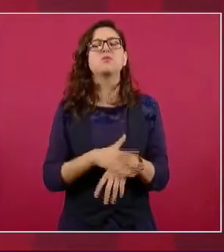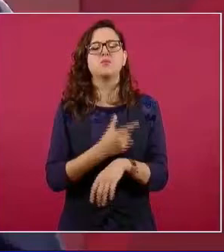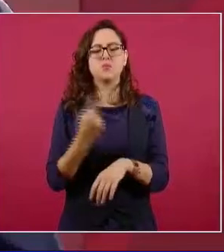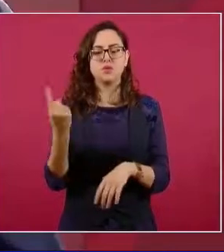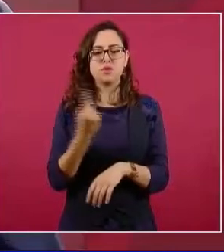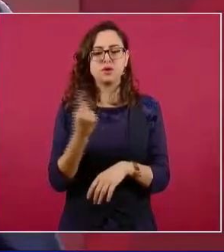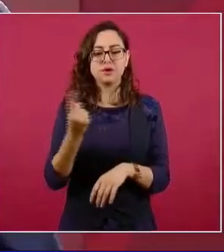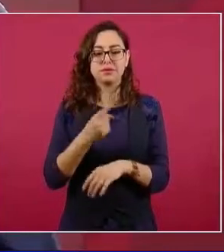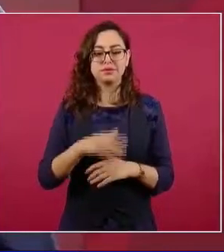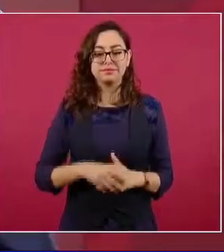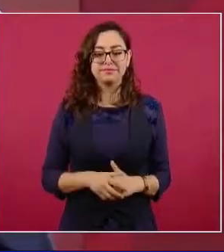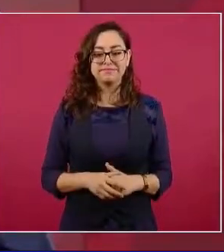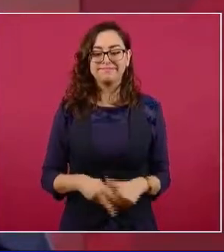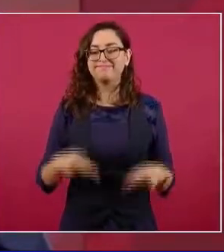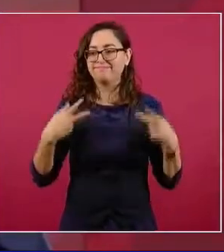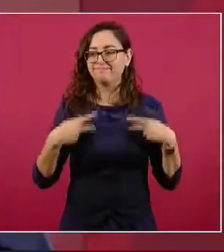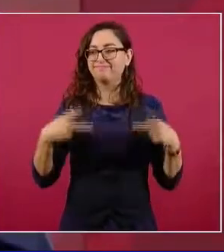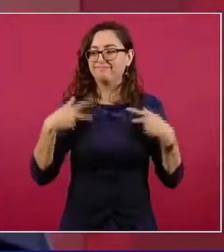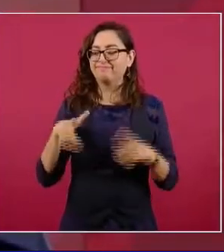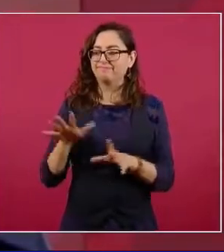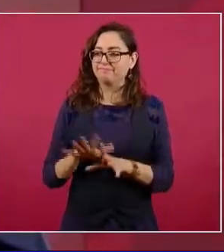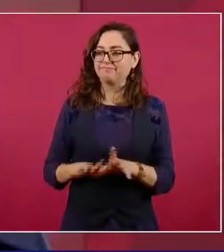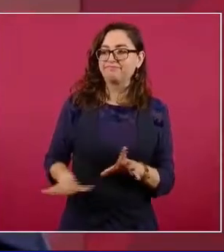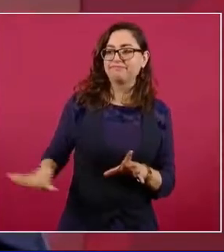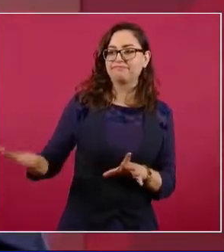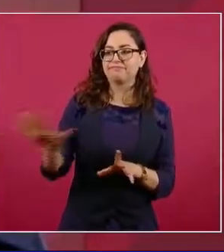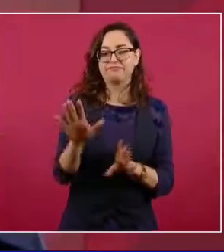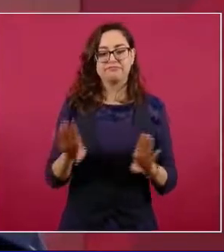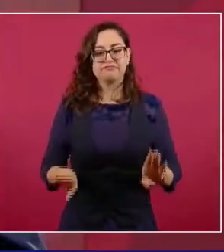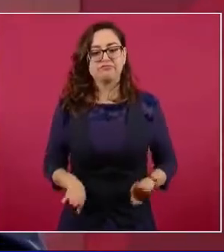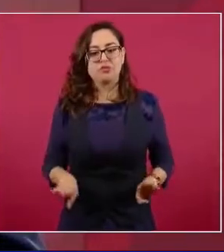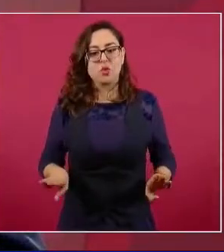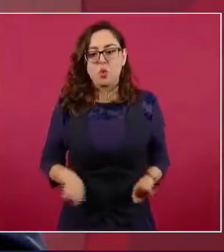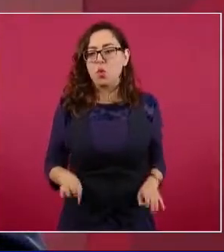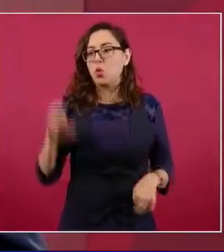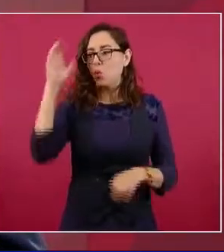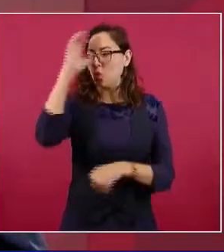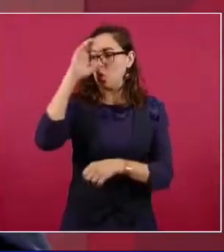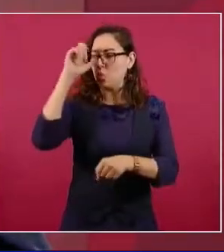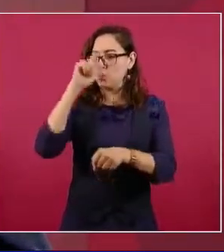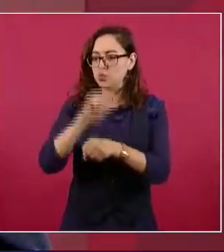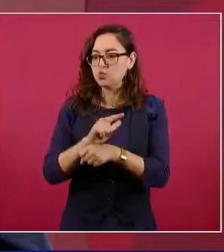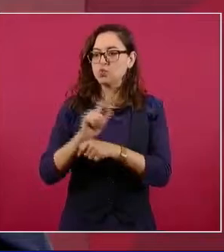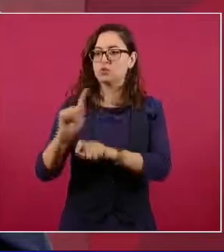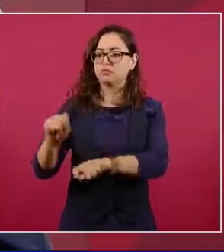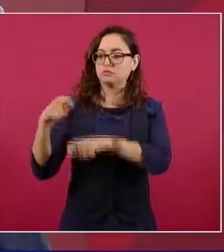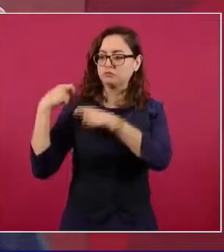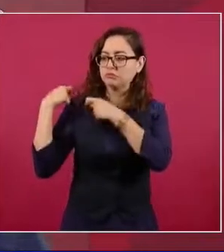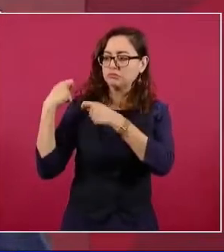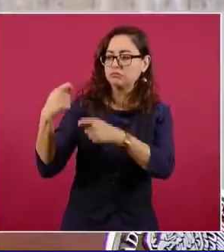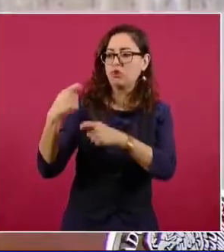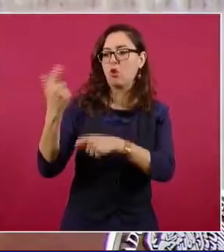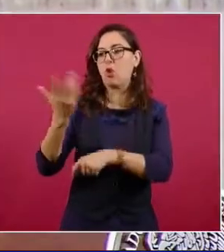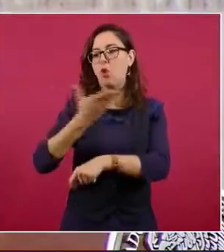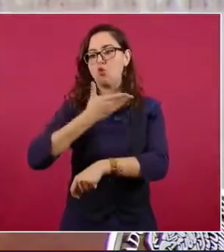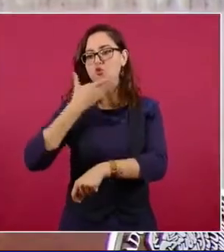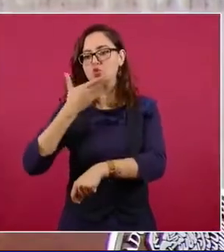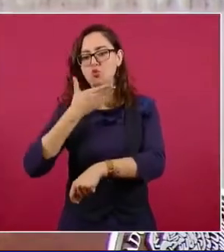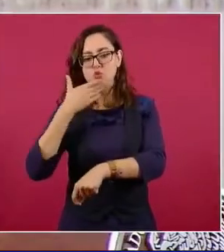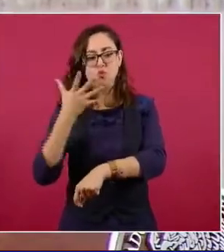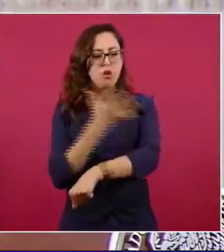las costumbres, las tradiciones, la honestidad de nuestro pueblo. No pudieron con eso.